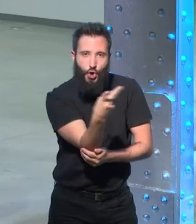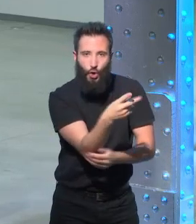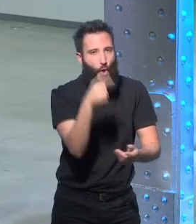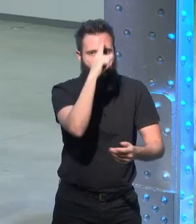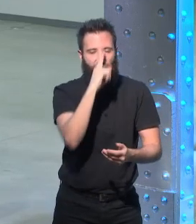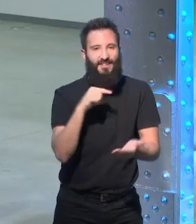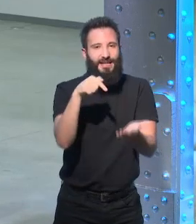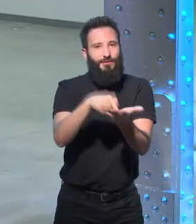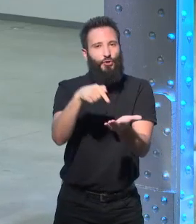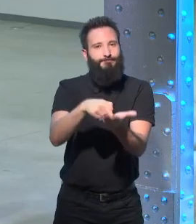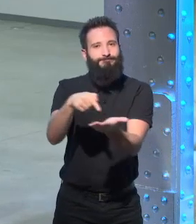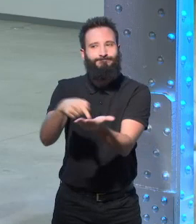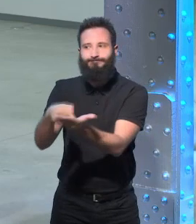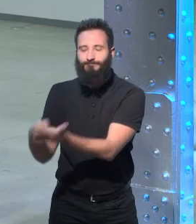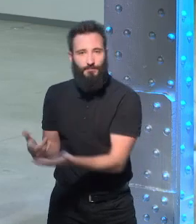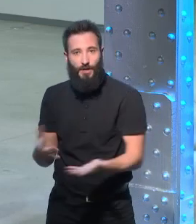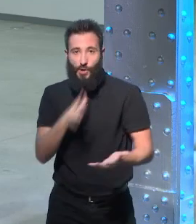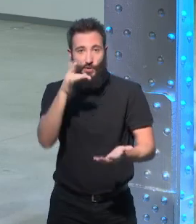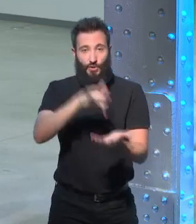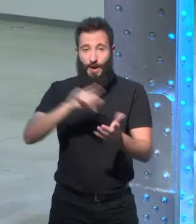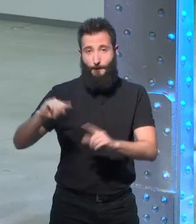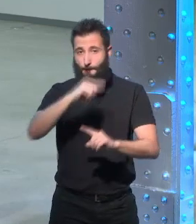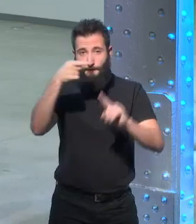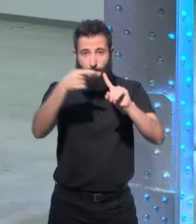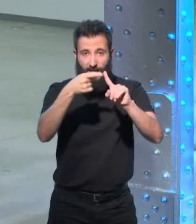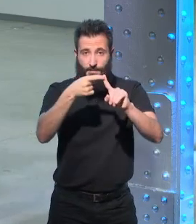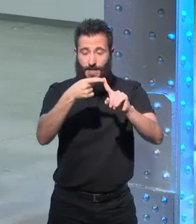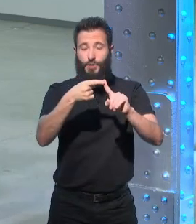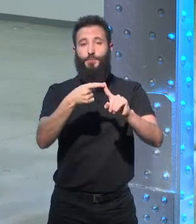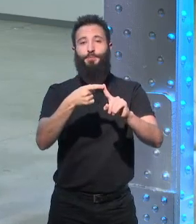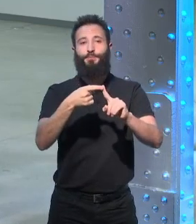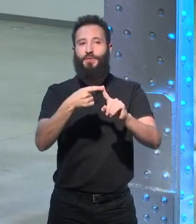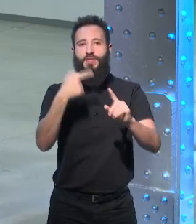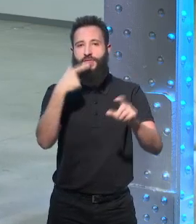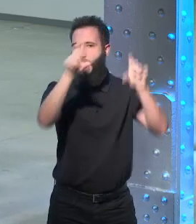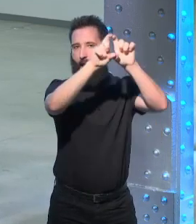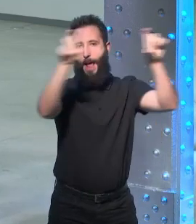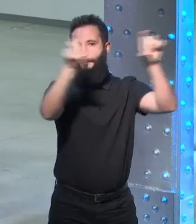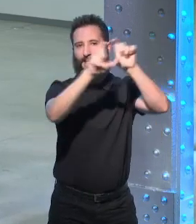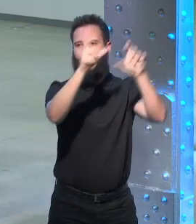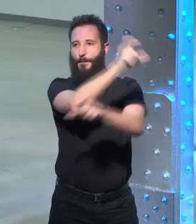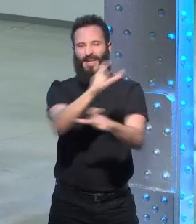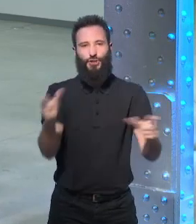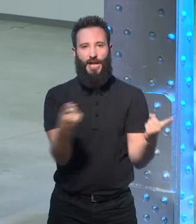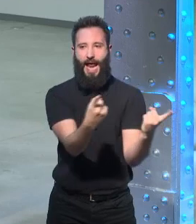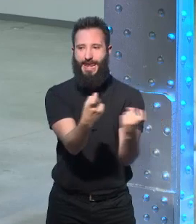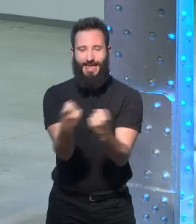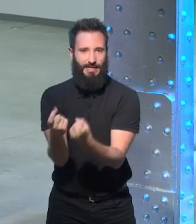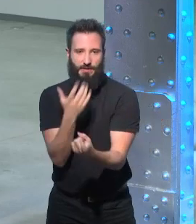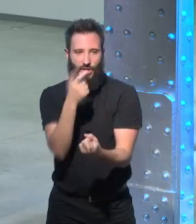perfiles digitales. En primer lugar, las empresas necesitan gente que